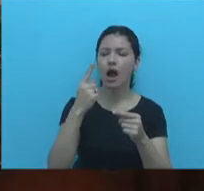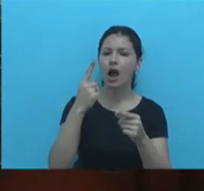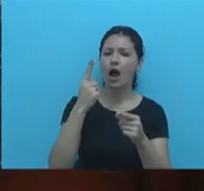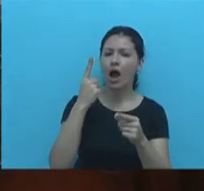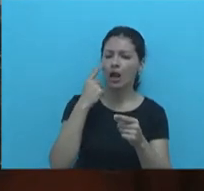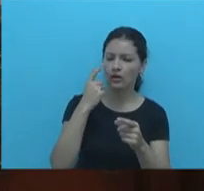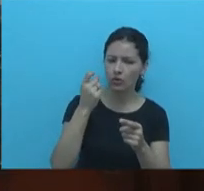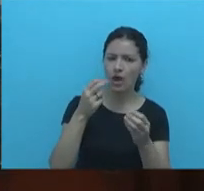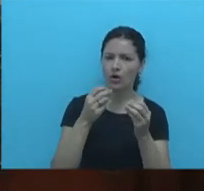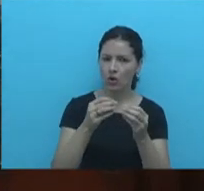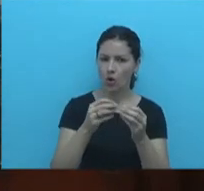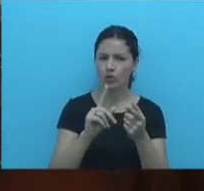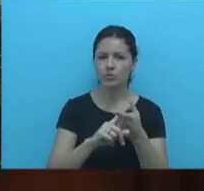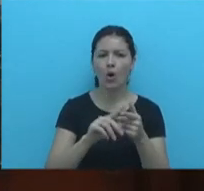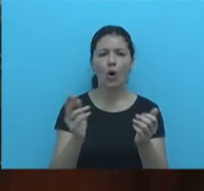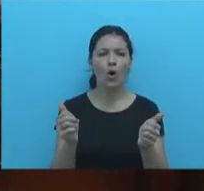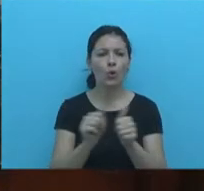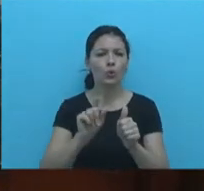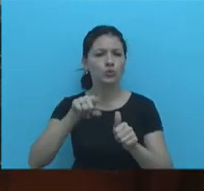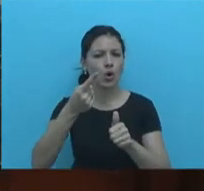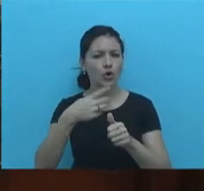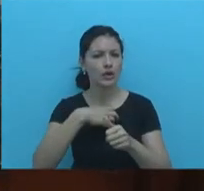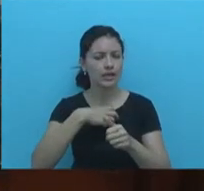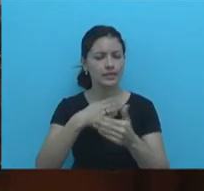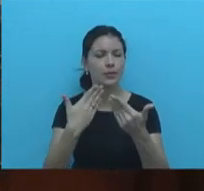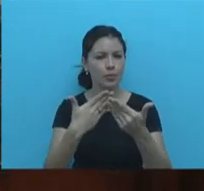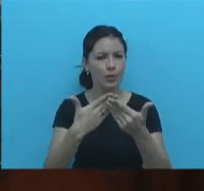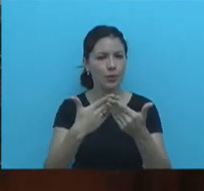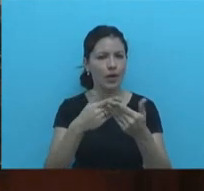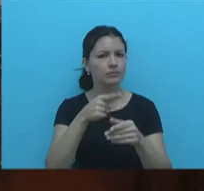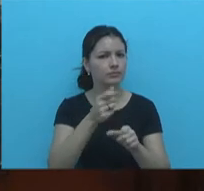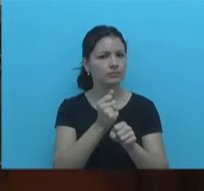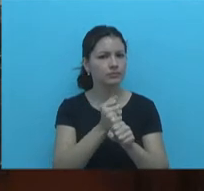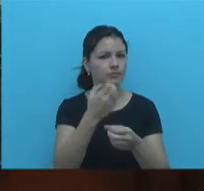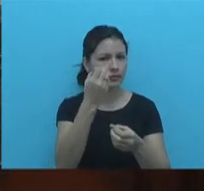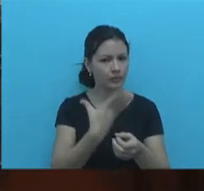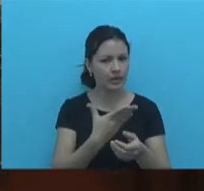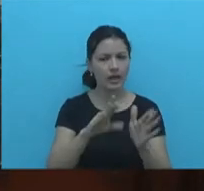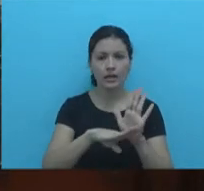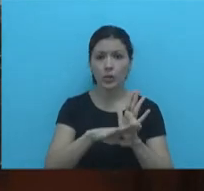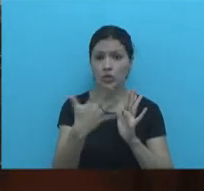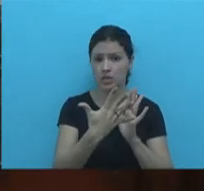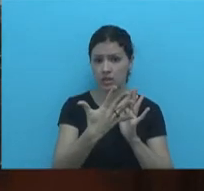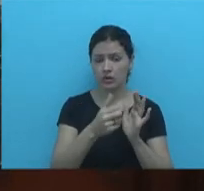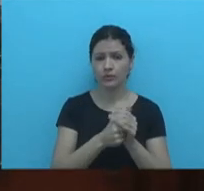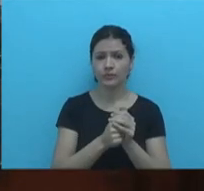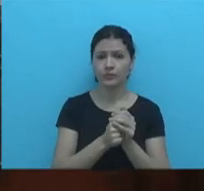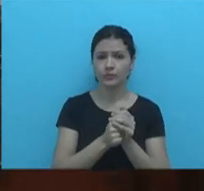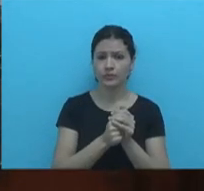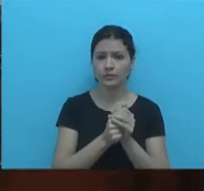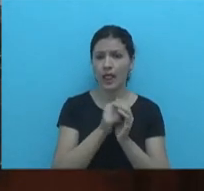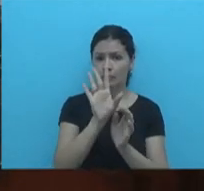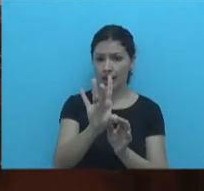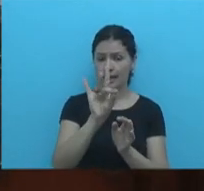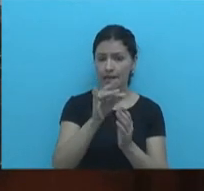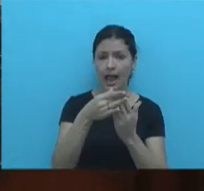ámbito del mismo y con otras áreas administrativas para garantizar su funcionamiento. Artículo quinto. Desígnase al